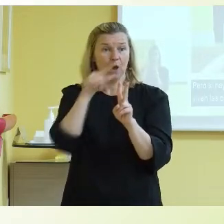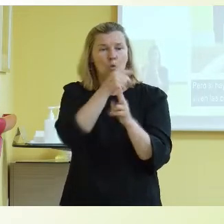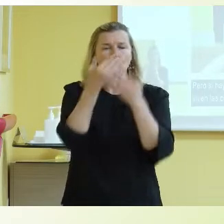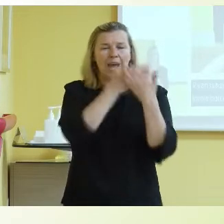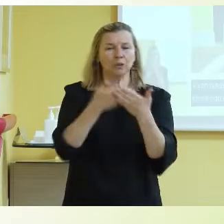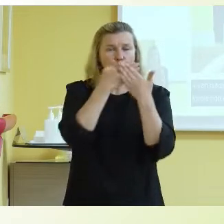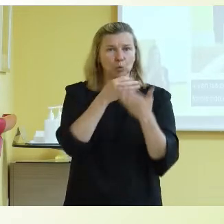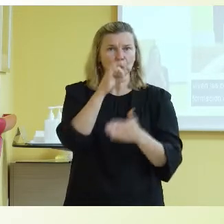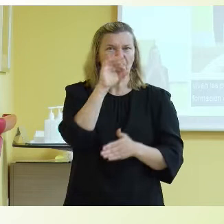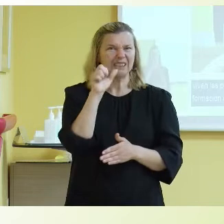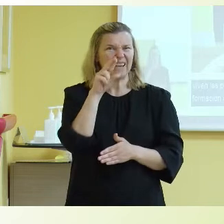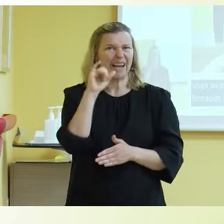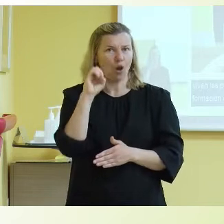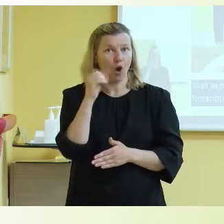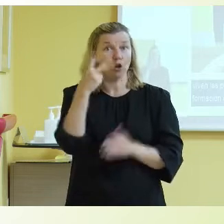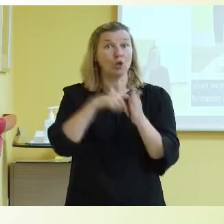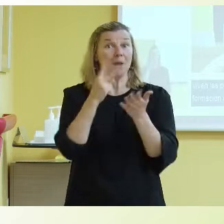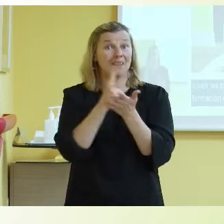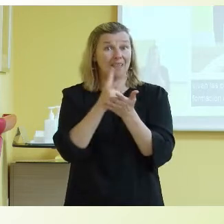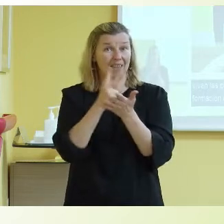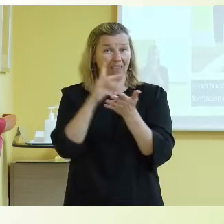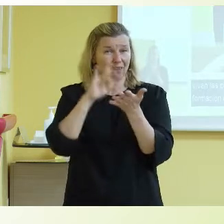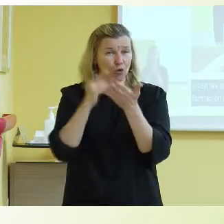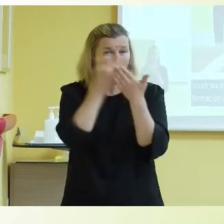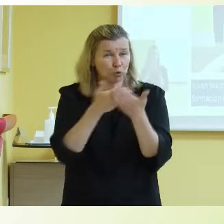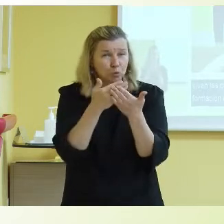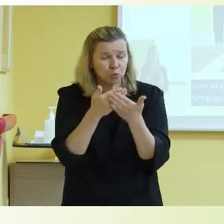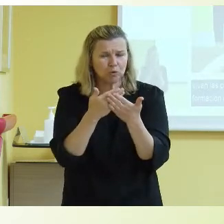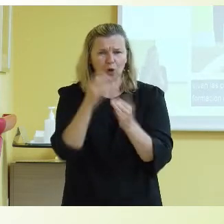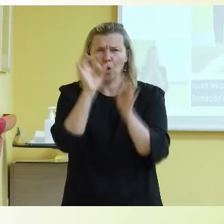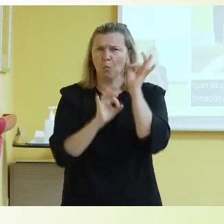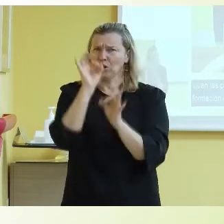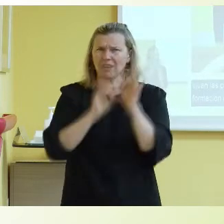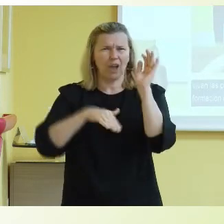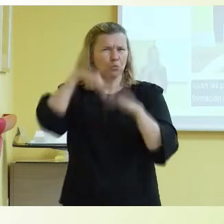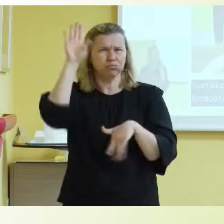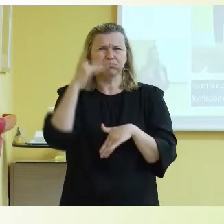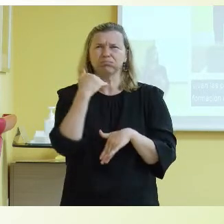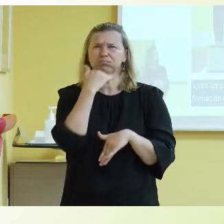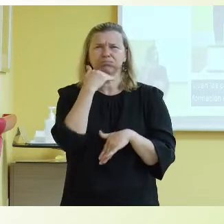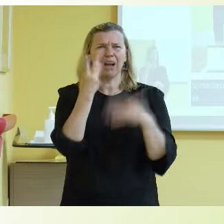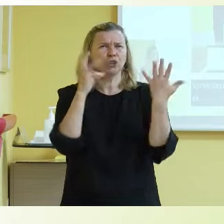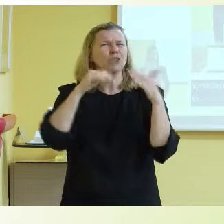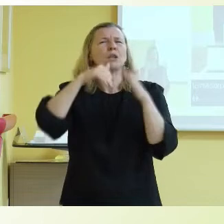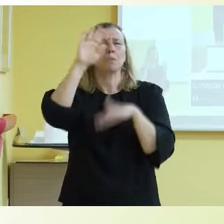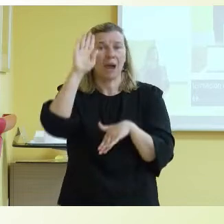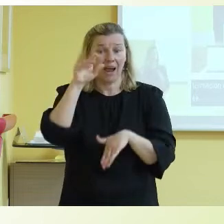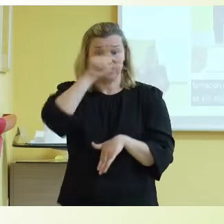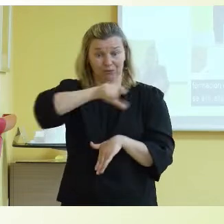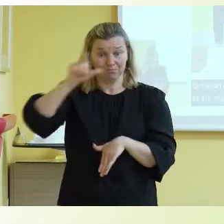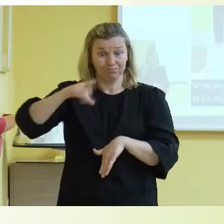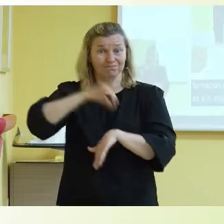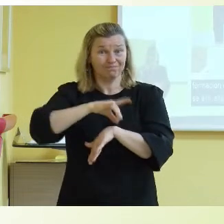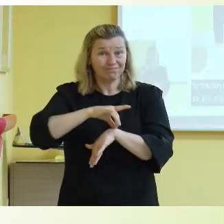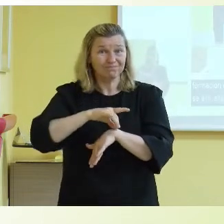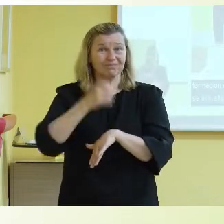actualizó en el año 2017, pues un porcentaje alto, más del 80%, de las personas con una enfermedad cursan con